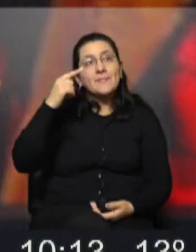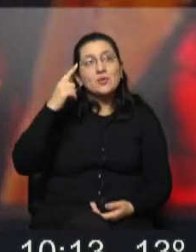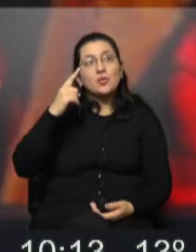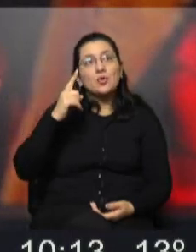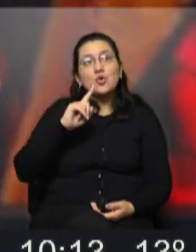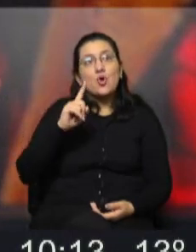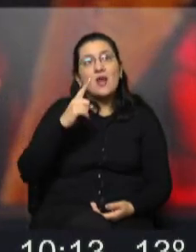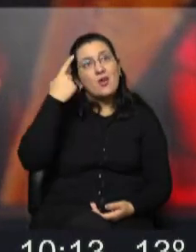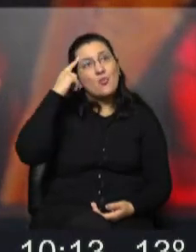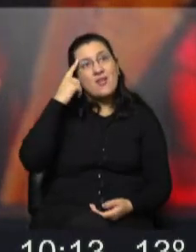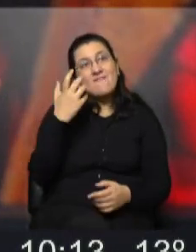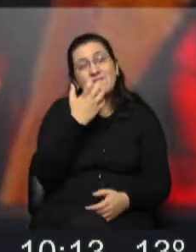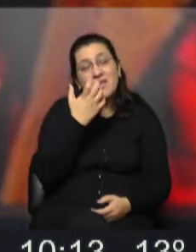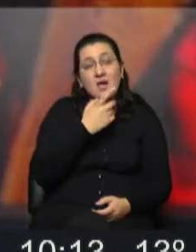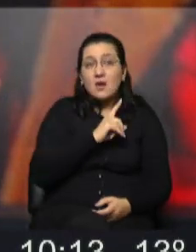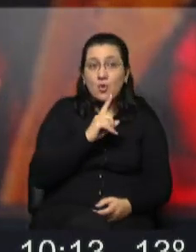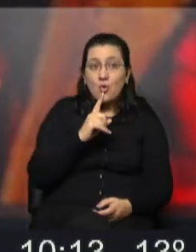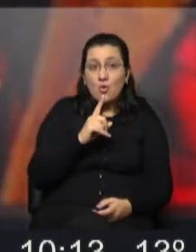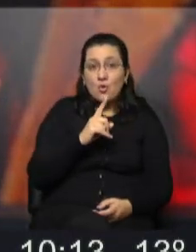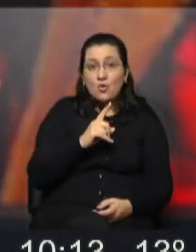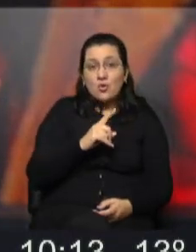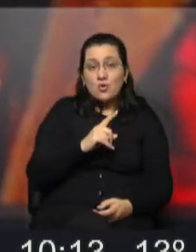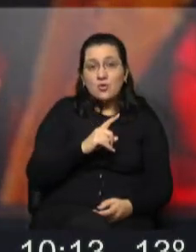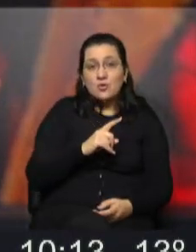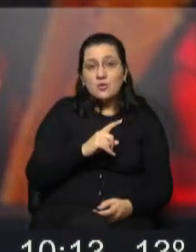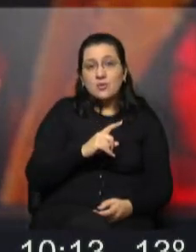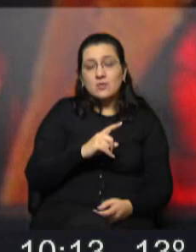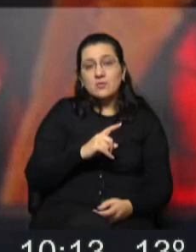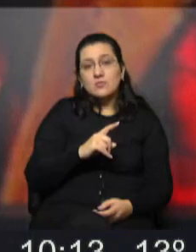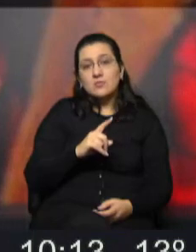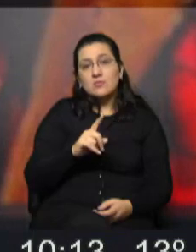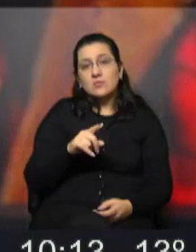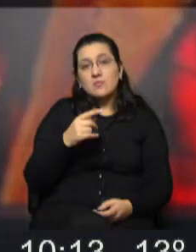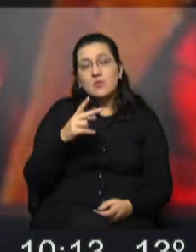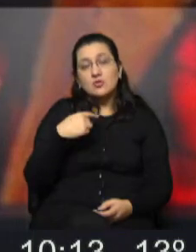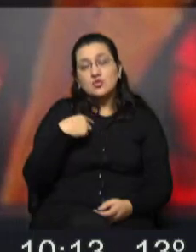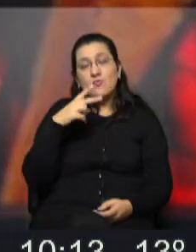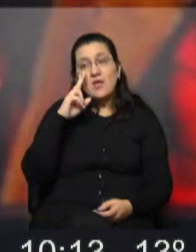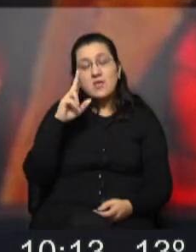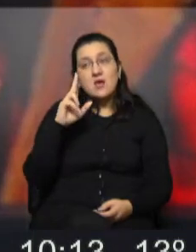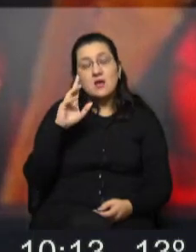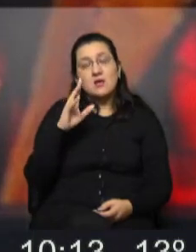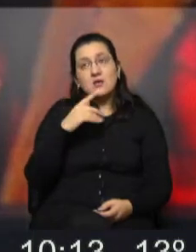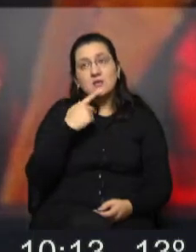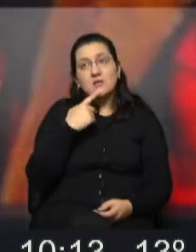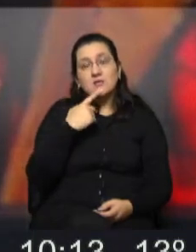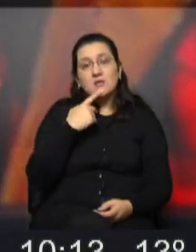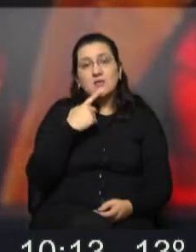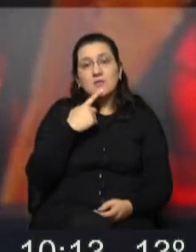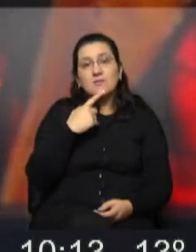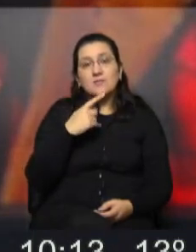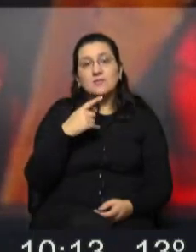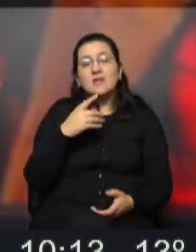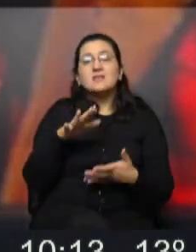me dolía y que me dolió y hasta me duele de lo que yo veía después en perspectiva